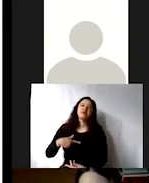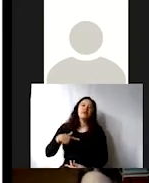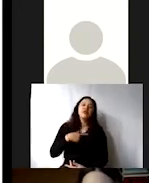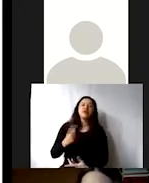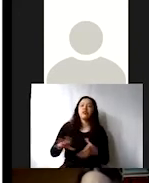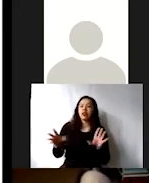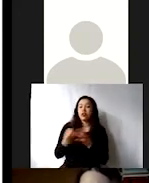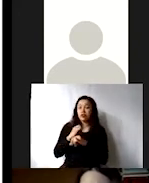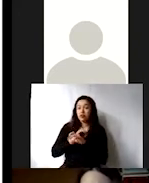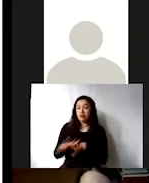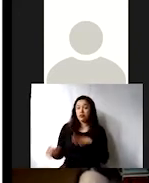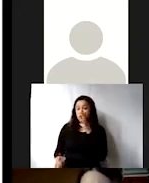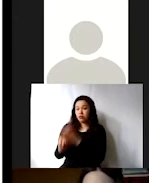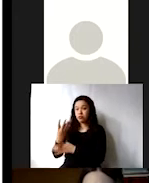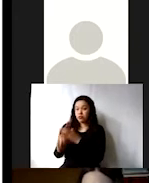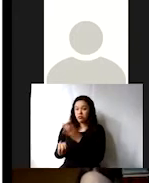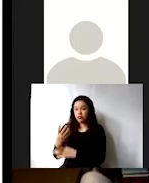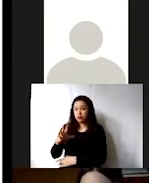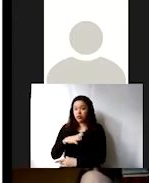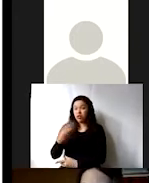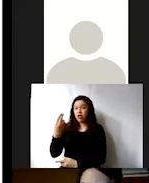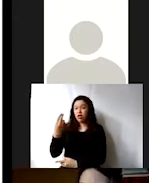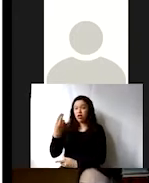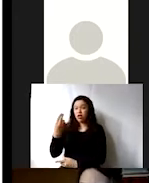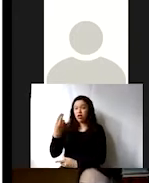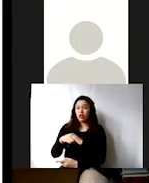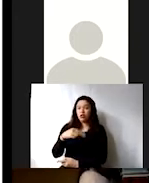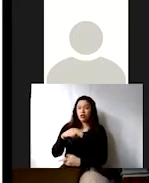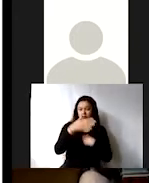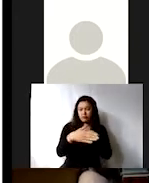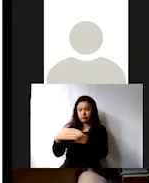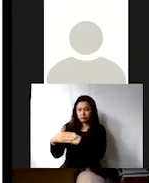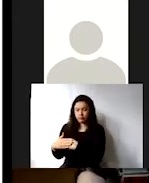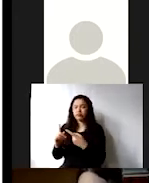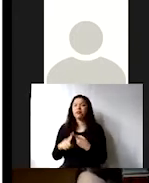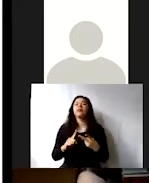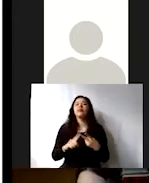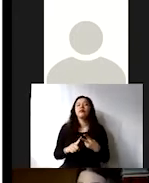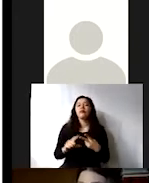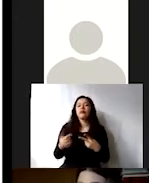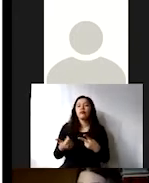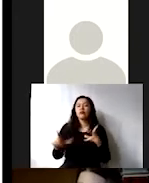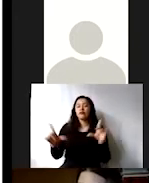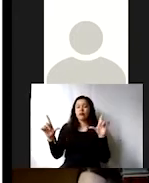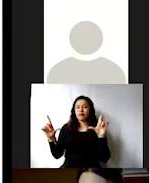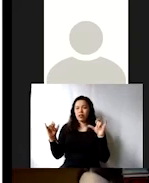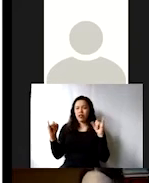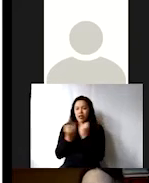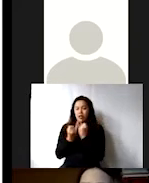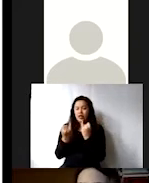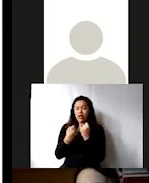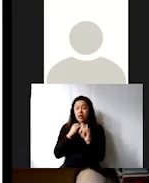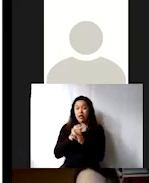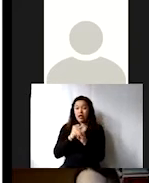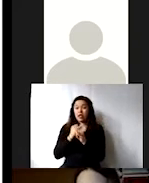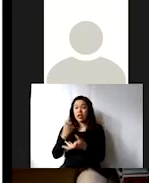porque pone los nombres de la convocatoria, los links, quién publicó la convocatoria, y